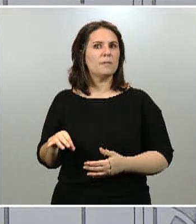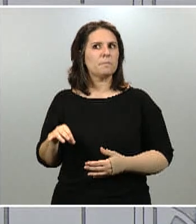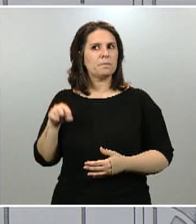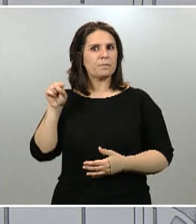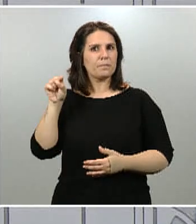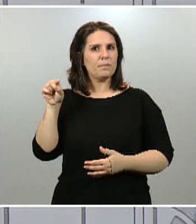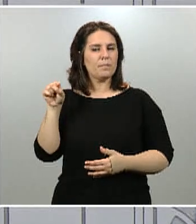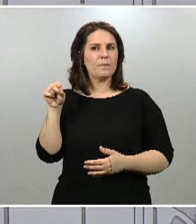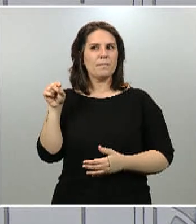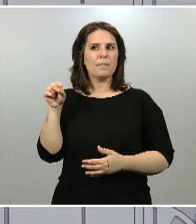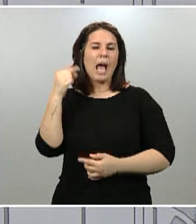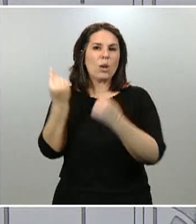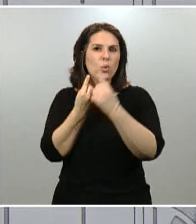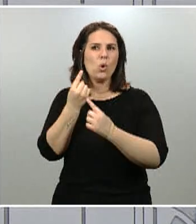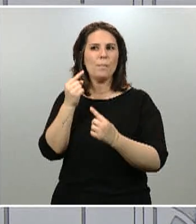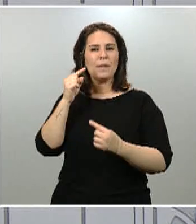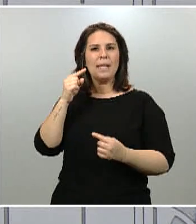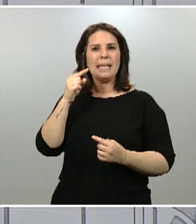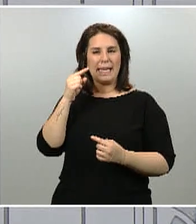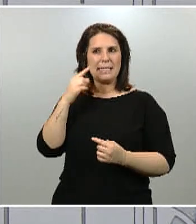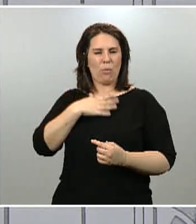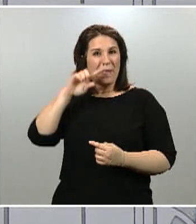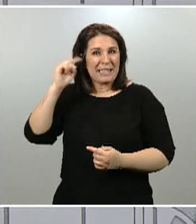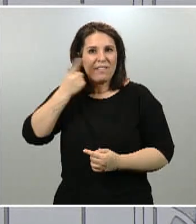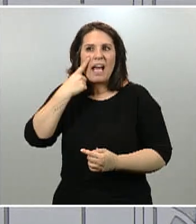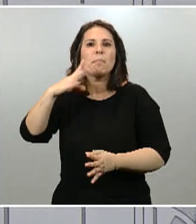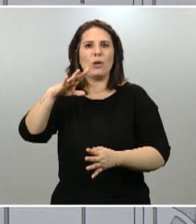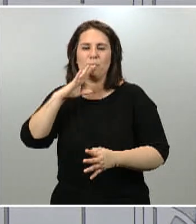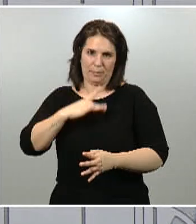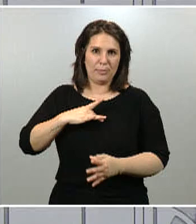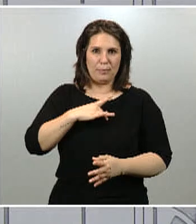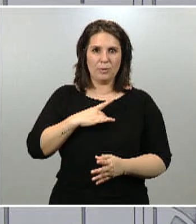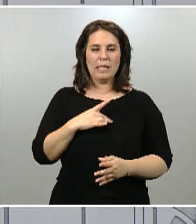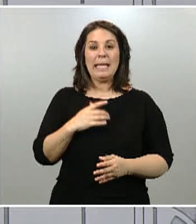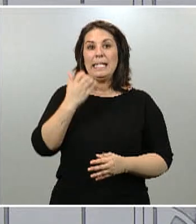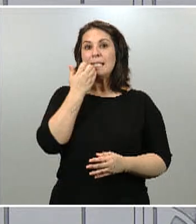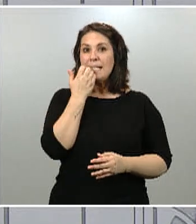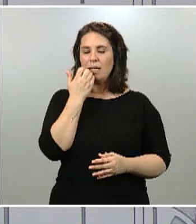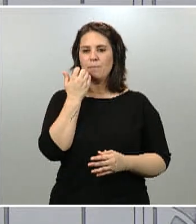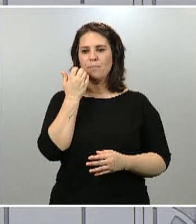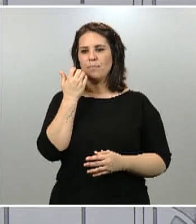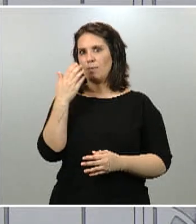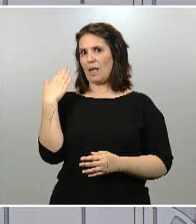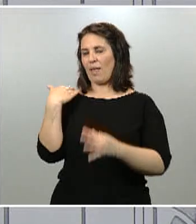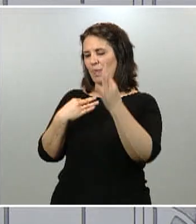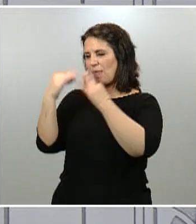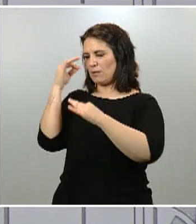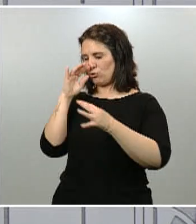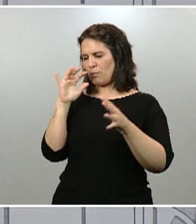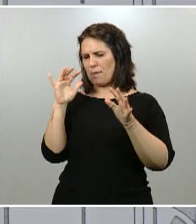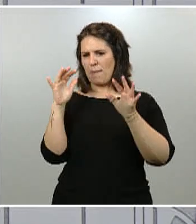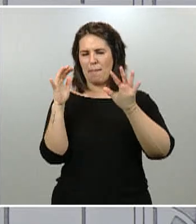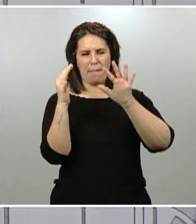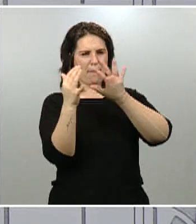identificable. Si miramos la evolución de los datos de la enfermedad más parecida, que se vigila intensamente